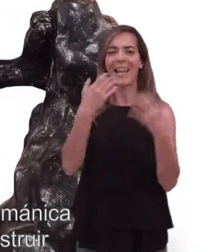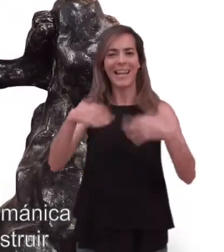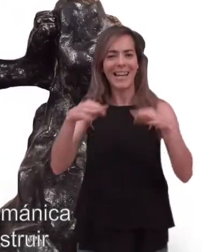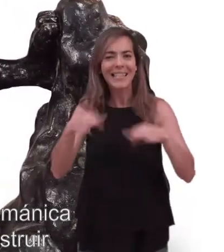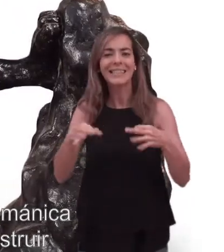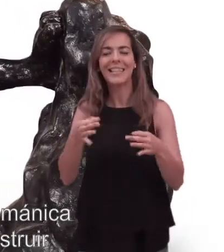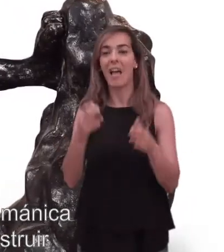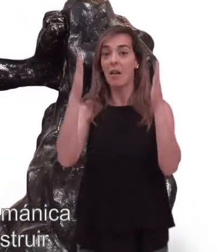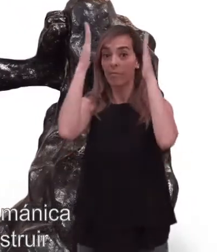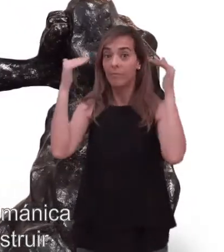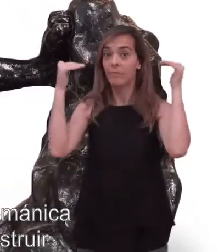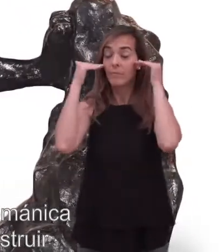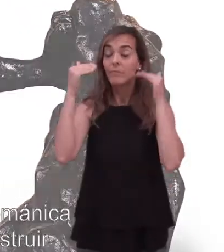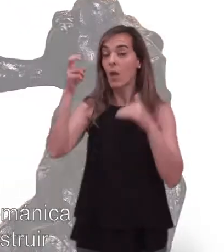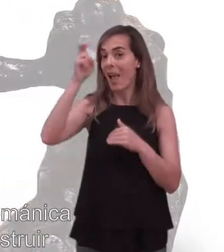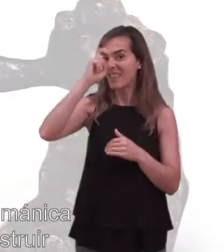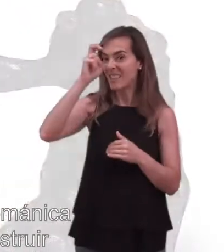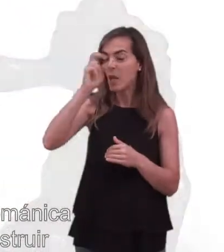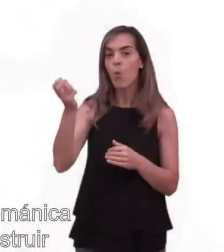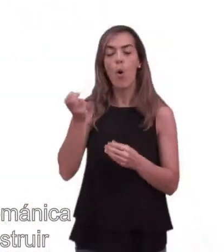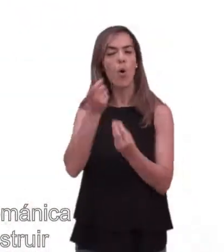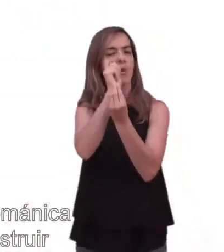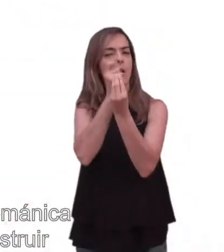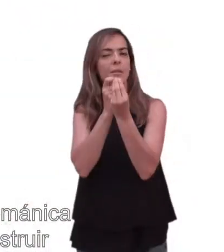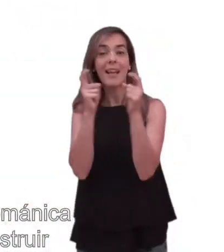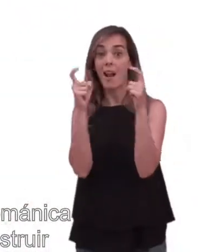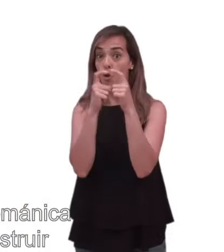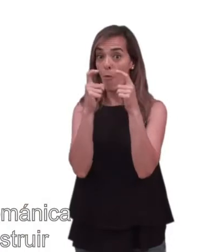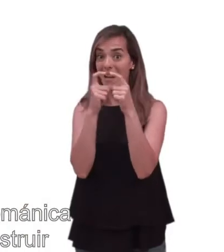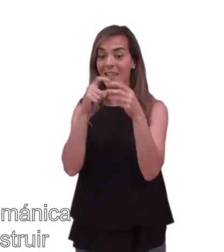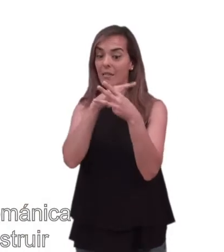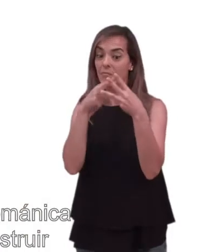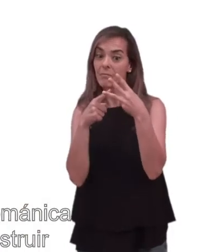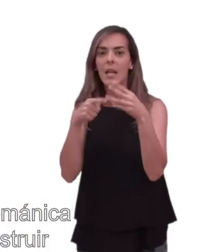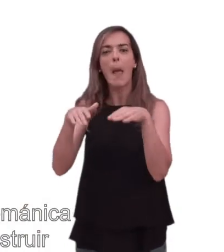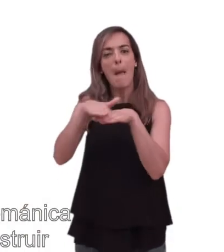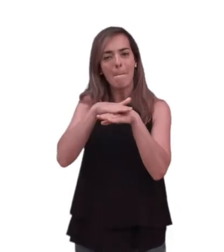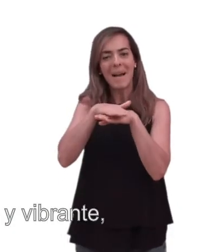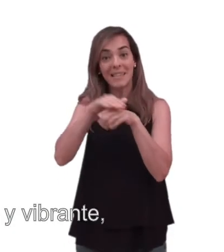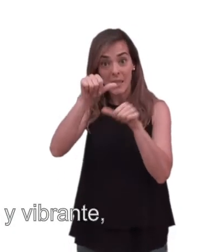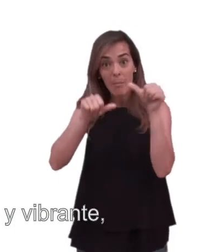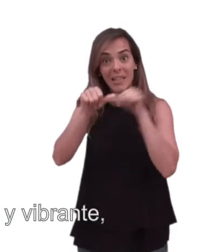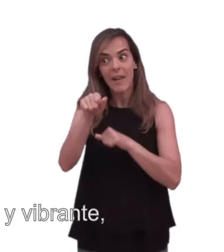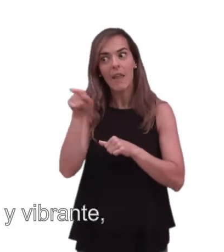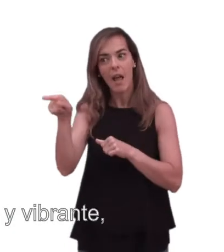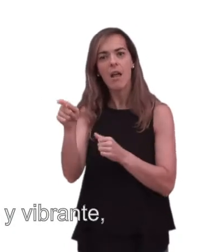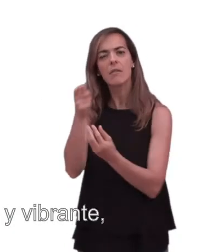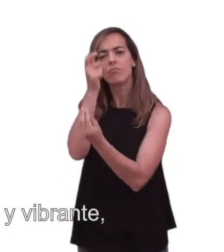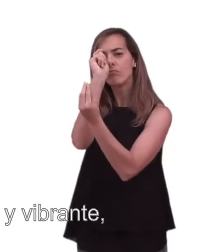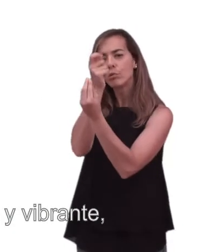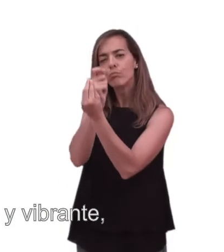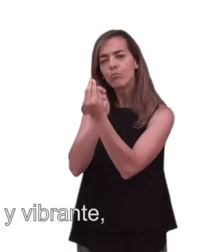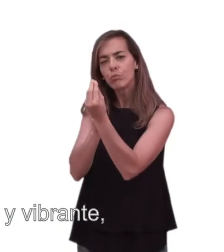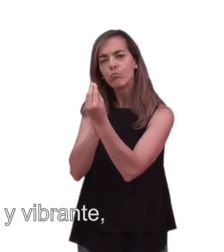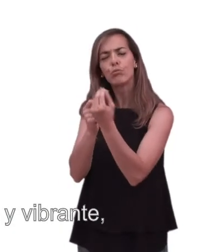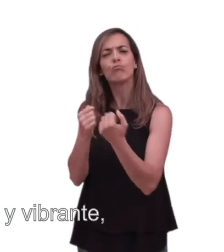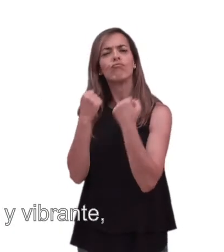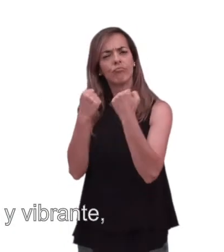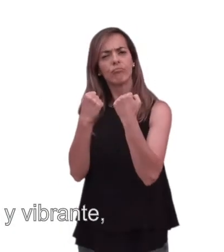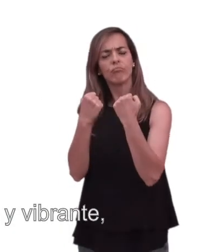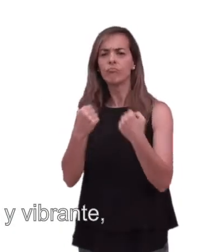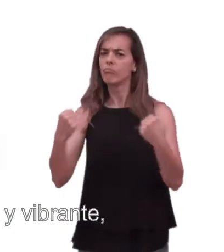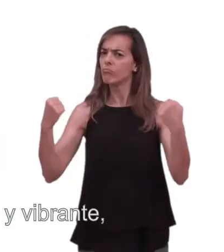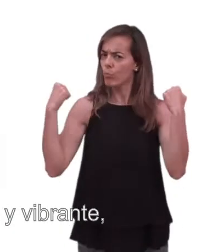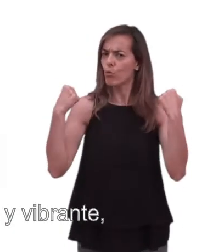antigüedad egipcia o la talla románica como base sobre la que construir una escultura contundente,